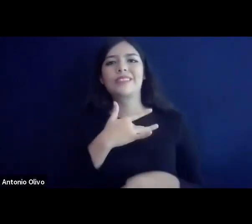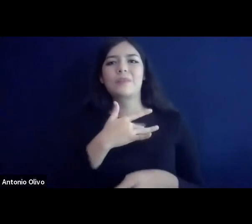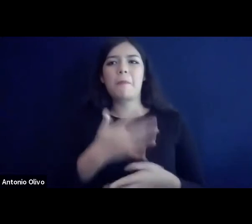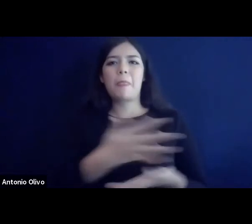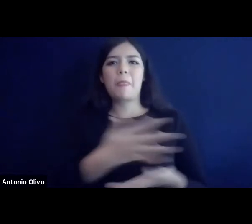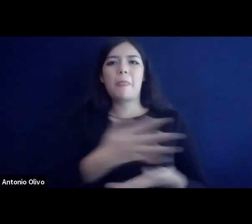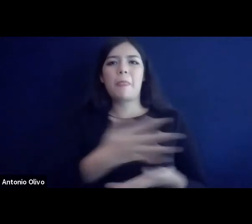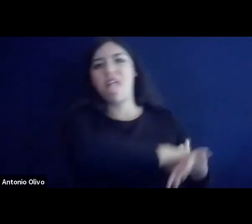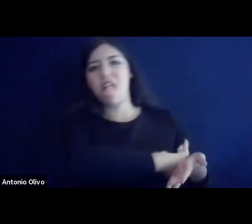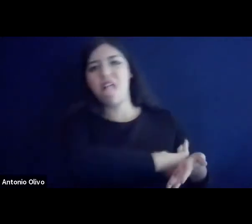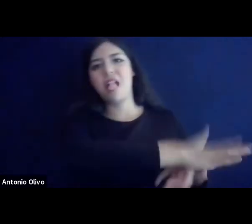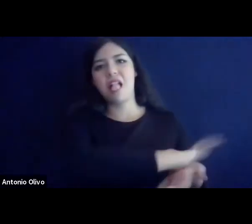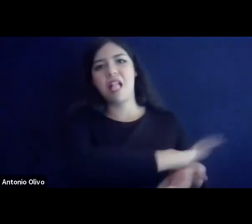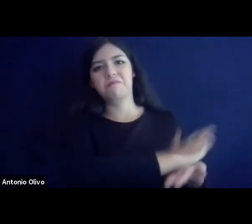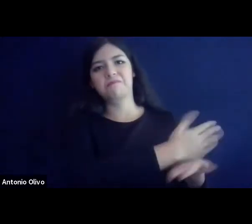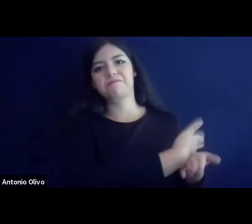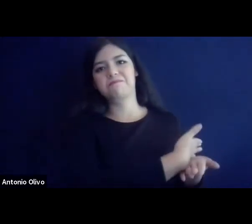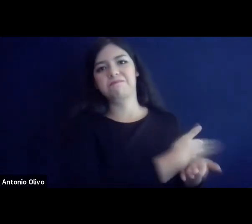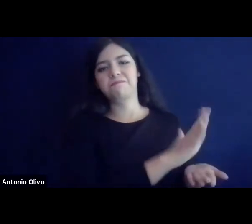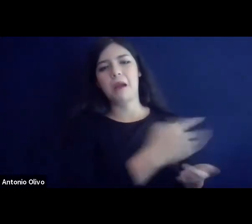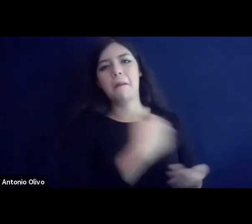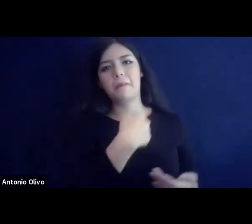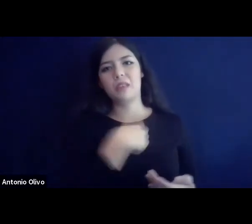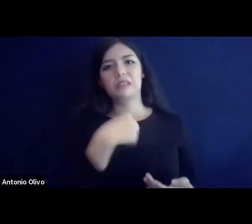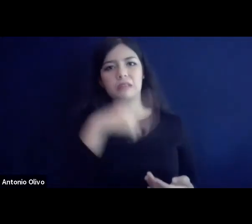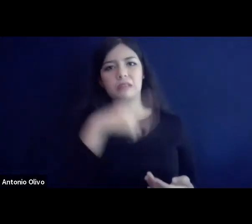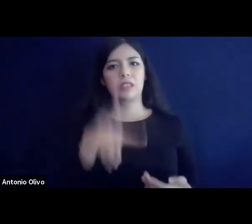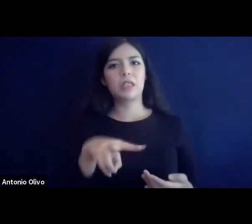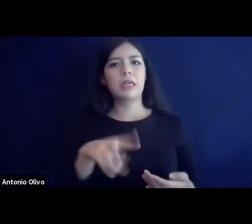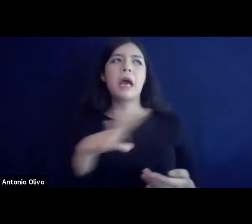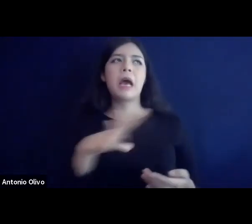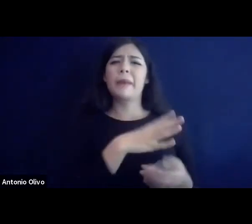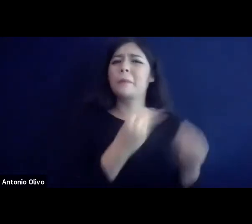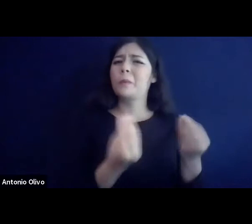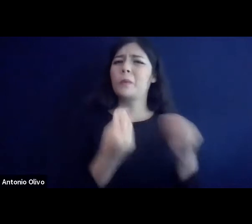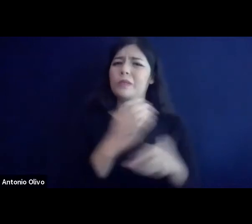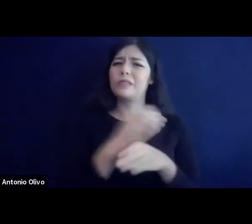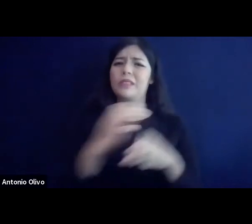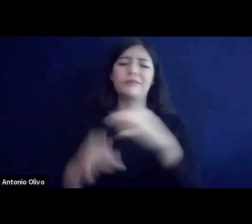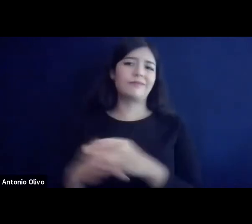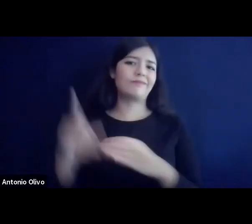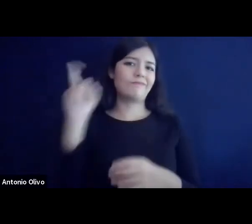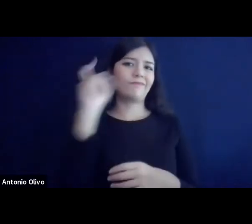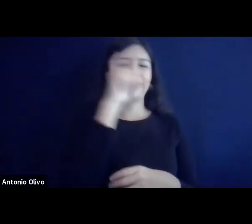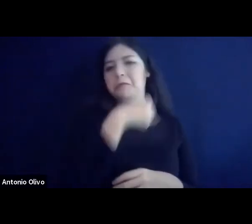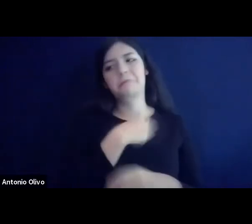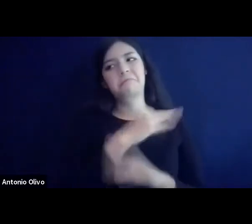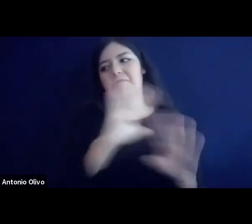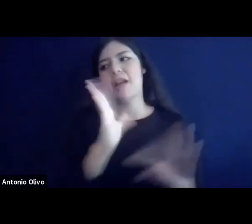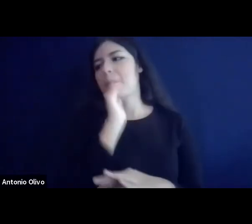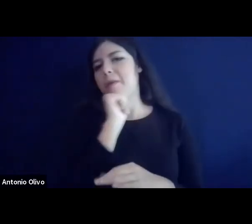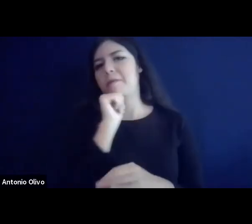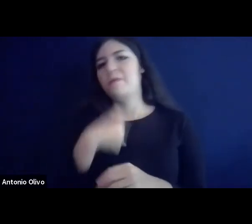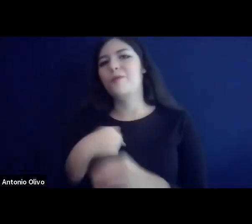discriminada y sí me sentí, hubo obstáculos y salí, ¿no? Cuando